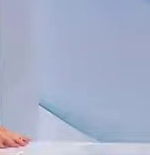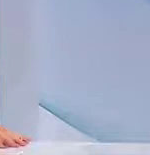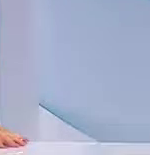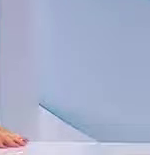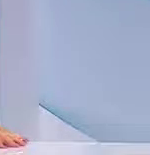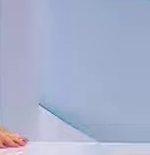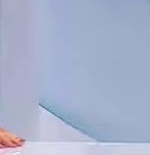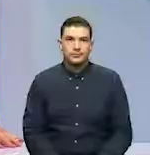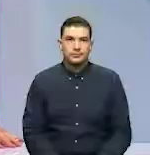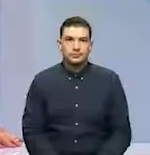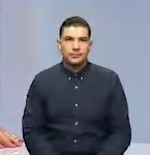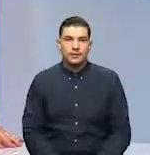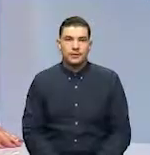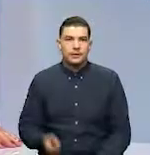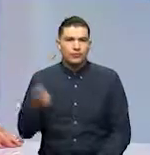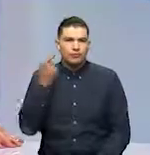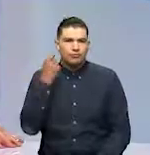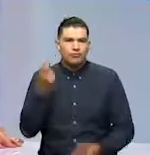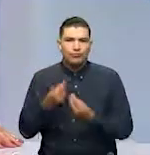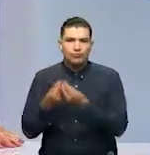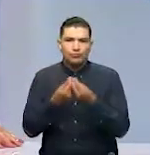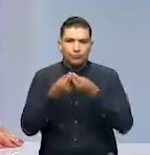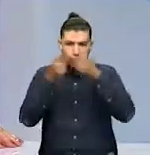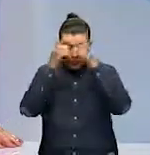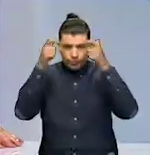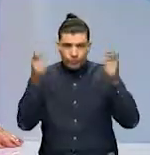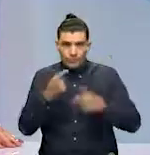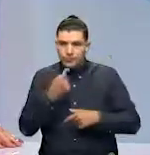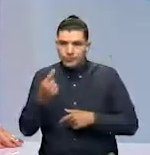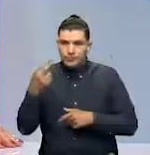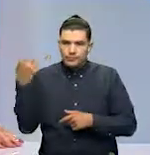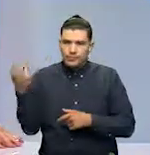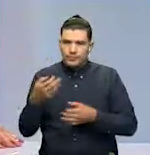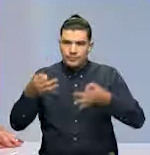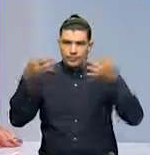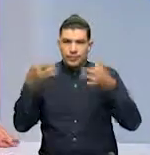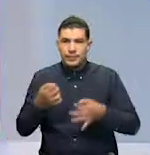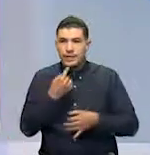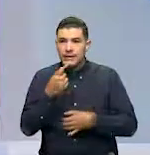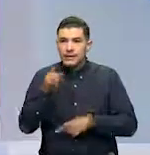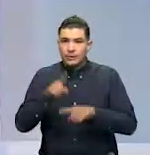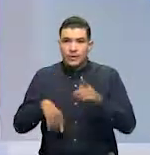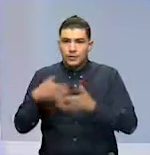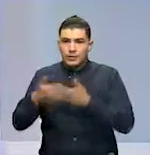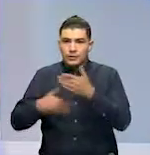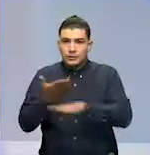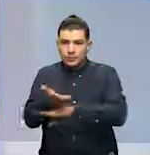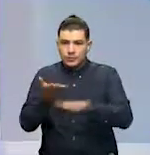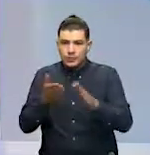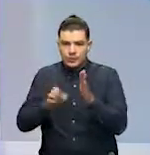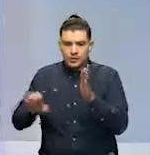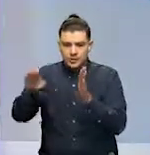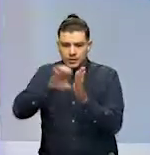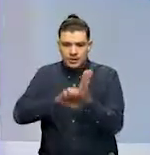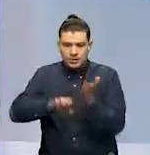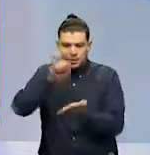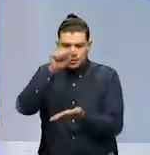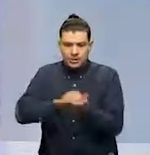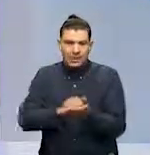y en las últimas horas el consejo de estado ratificó el fallo en el que se deja sin piso jurídico el cobro de la estampilla prodesarrollo